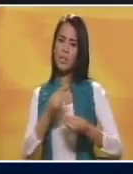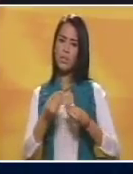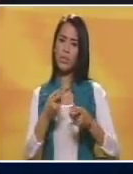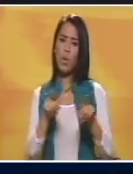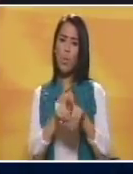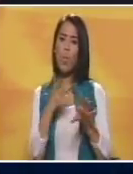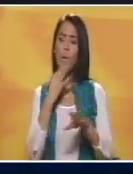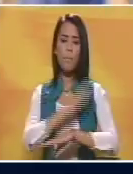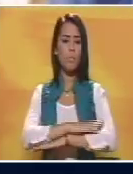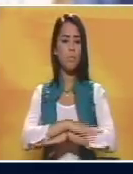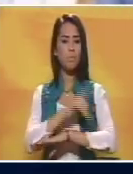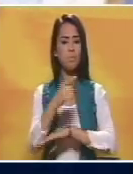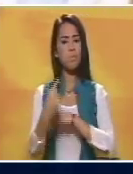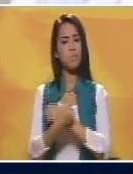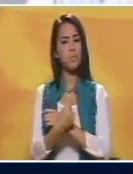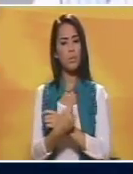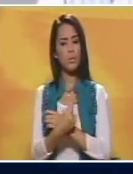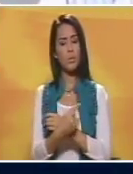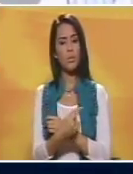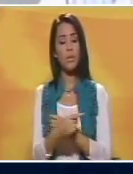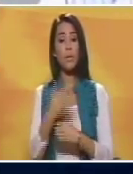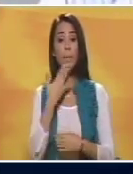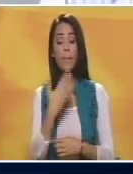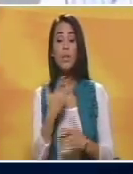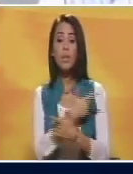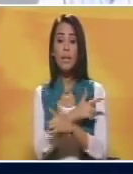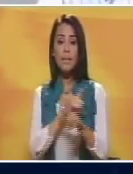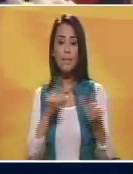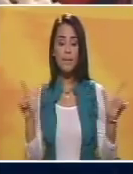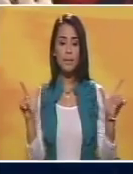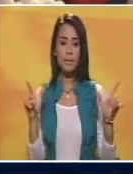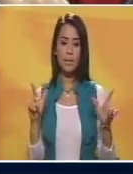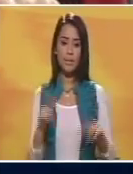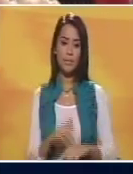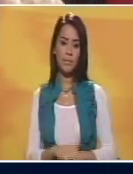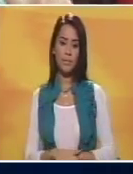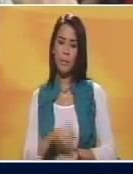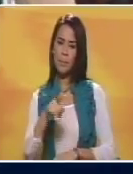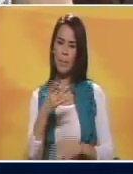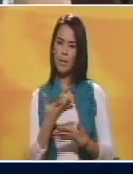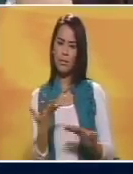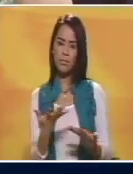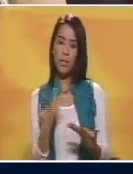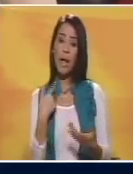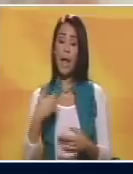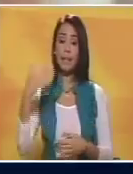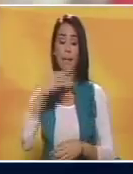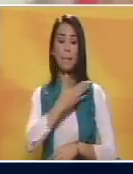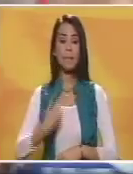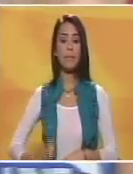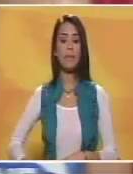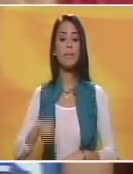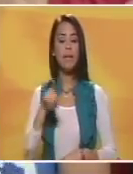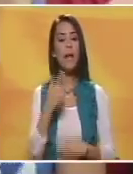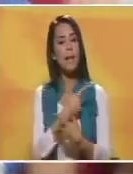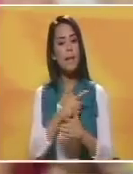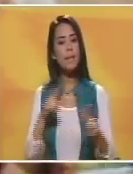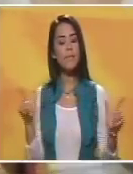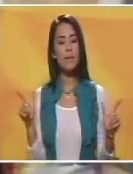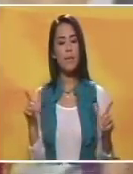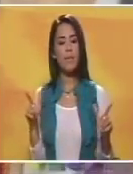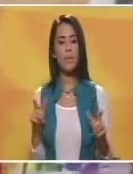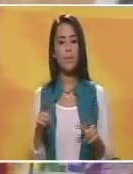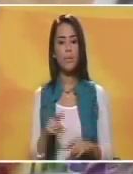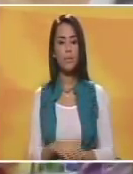arbitraria al remitir la más reciente petición de libertad al plenario a fin de evitar que el expresidente fuera liberado por